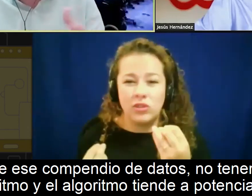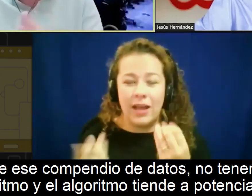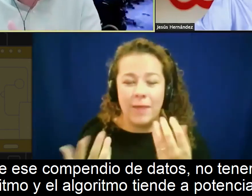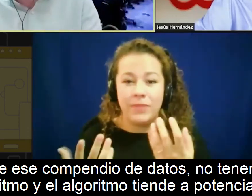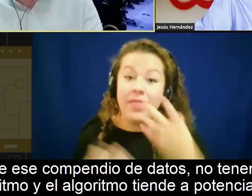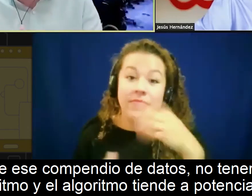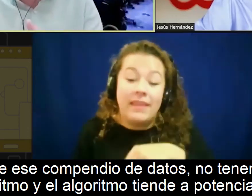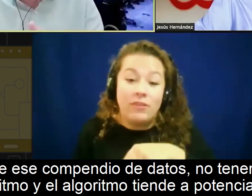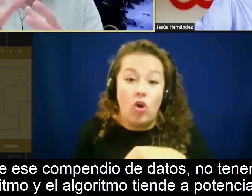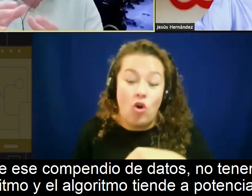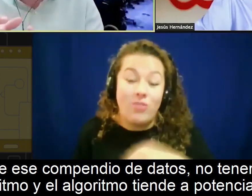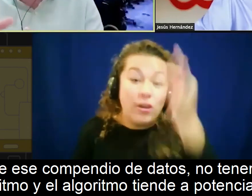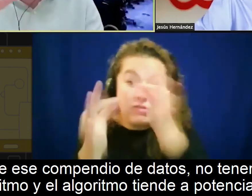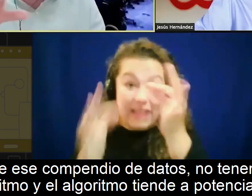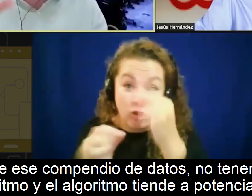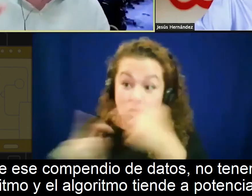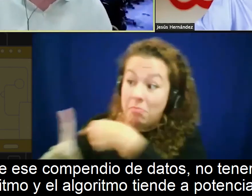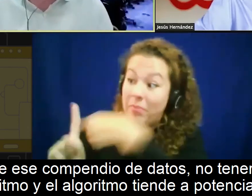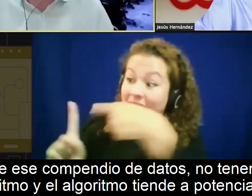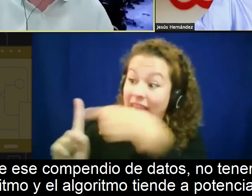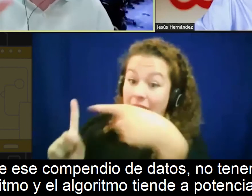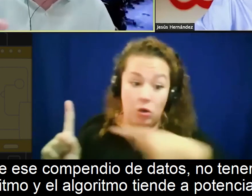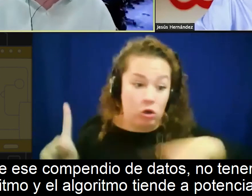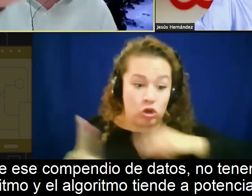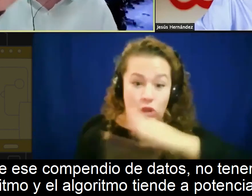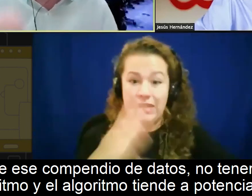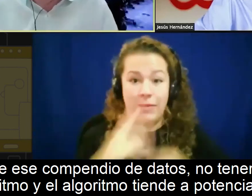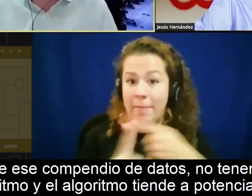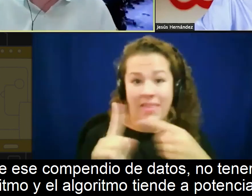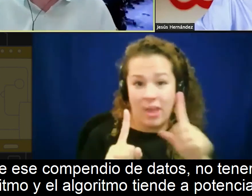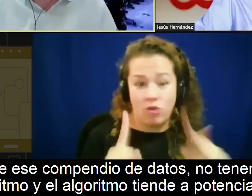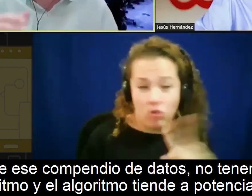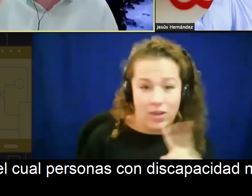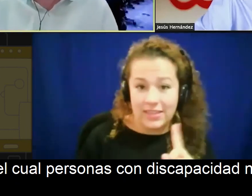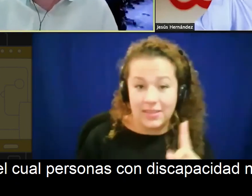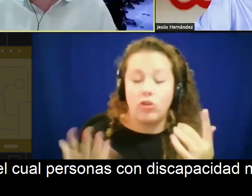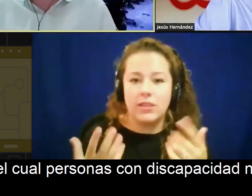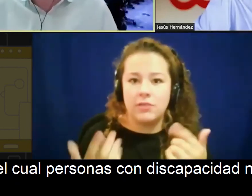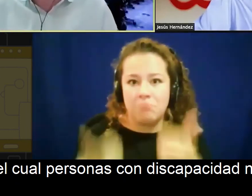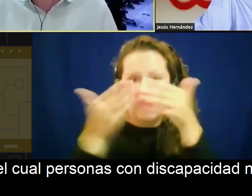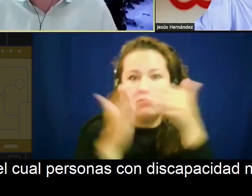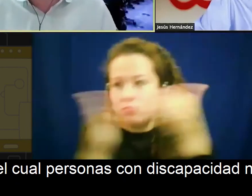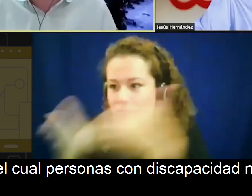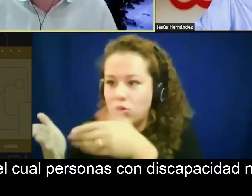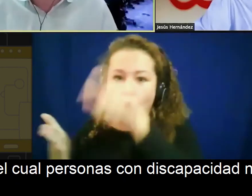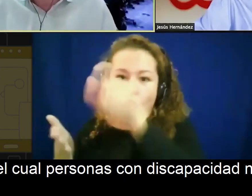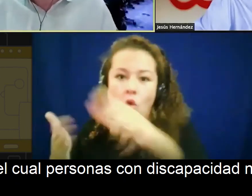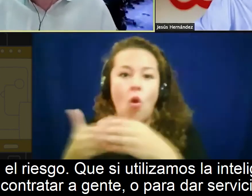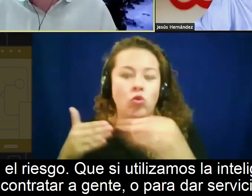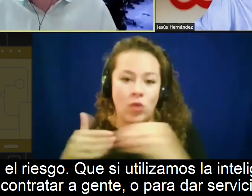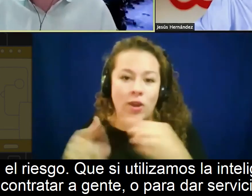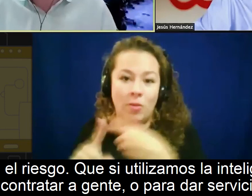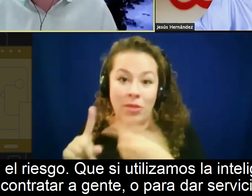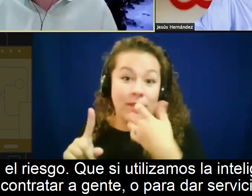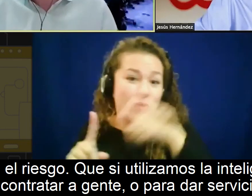digamos, de los datos, entonces el algoritmo tiende a potenciar el usuario medio, en el cual personas con discapacidad, por ejemplo, no estarían.